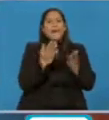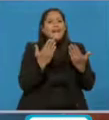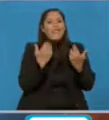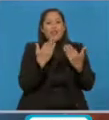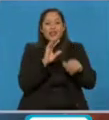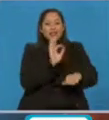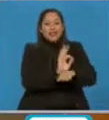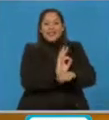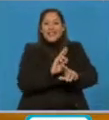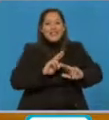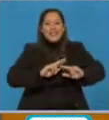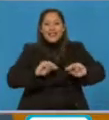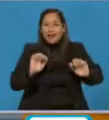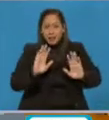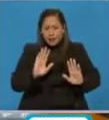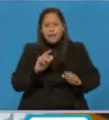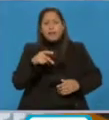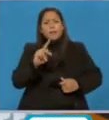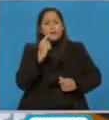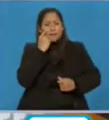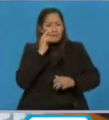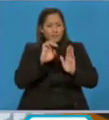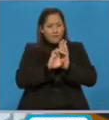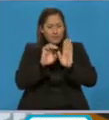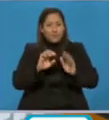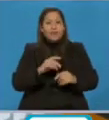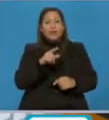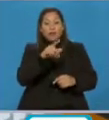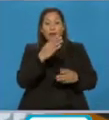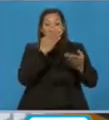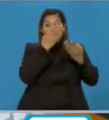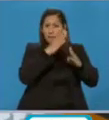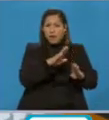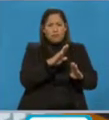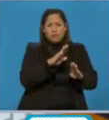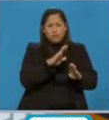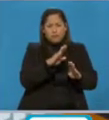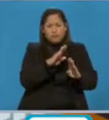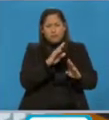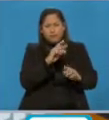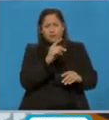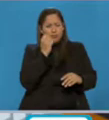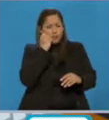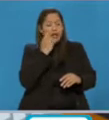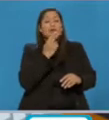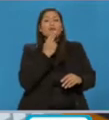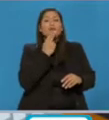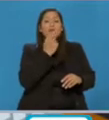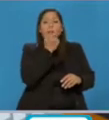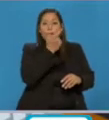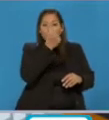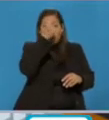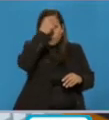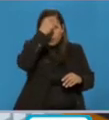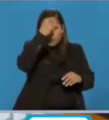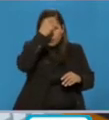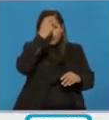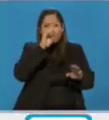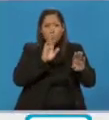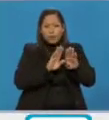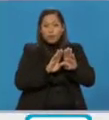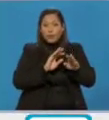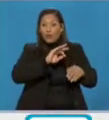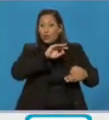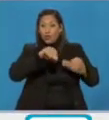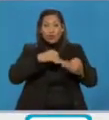lo esté respaldando. Pero supongamos que en lugar de tener bancos, para efectos del funcionamiento de esta moneda, lo que hacemos es que entre